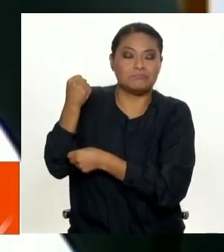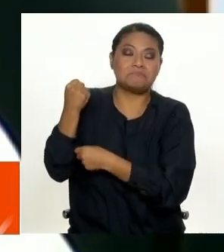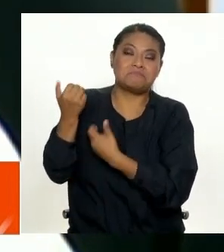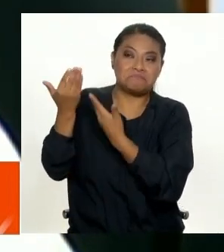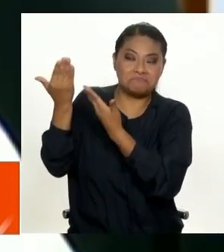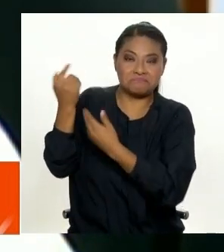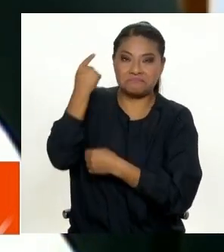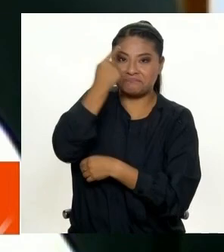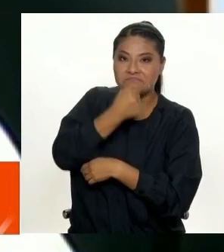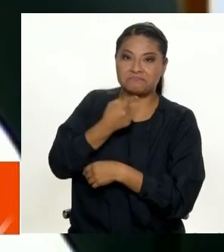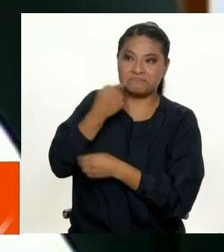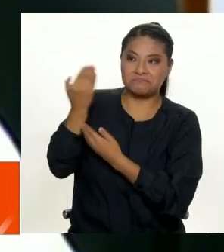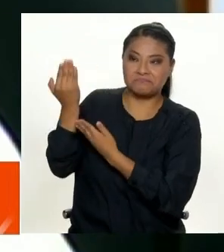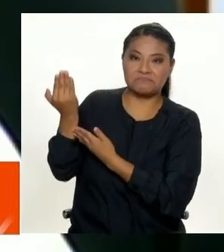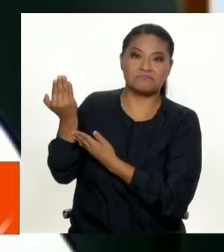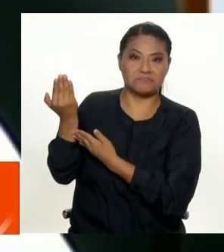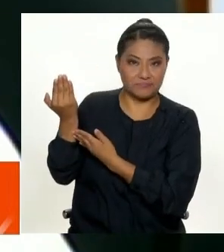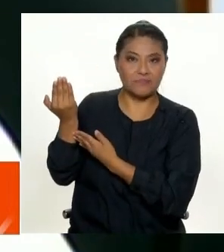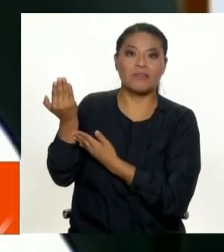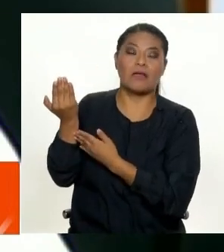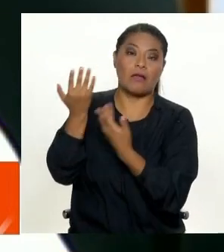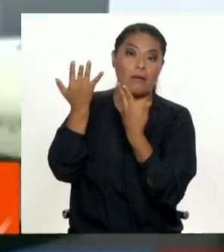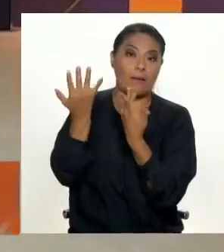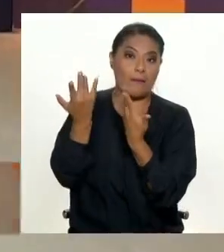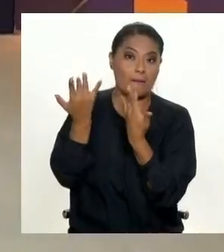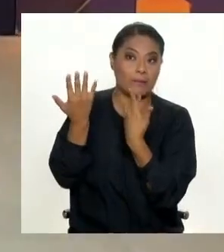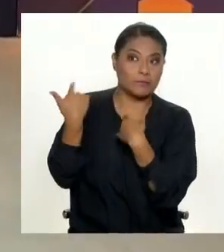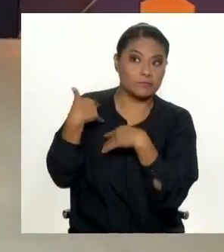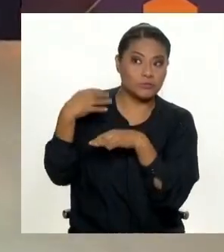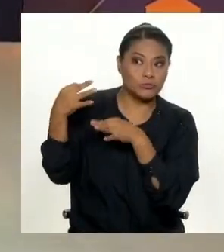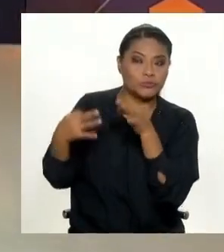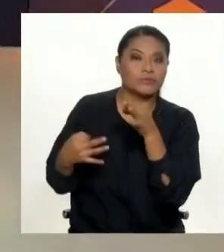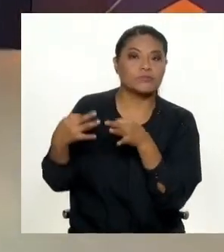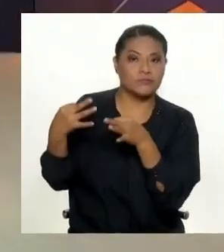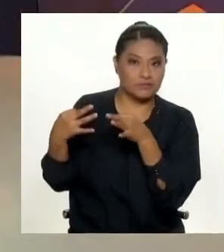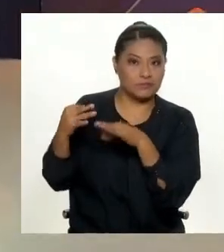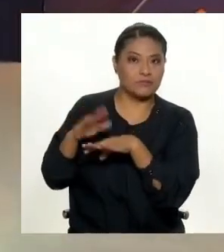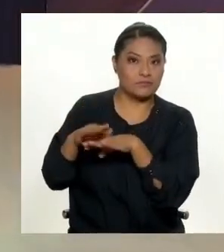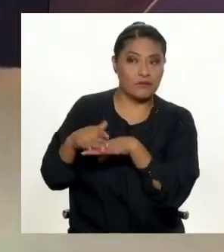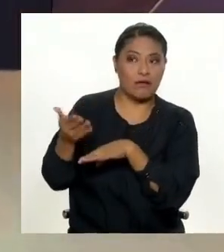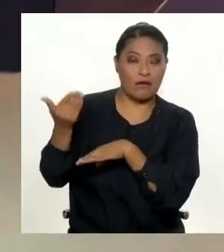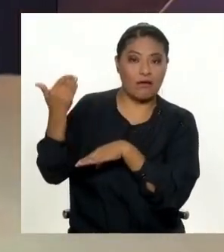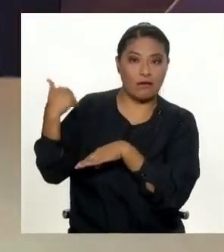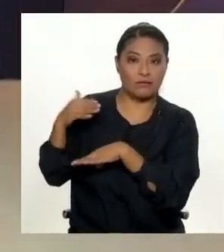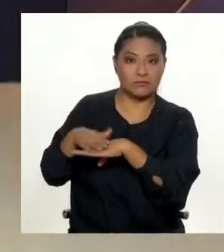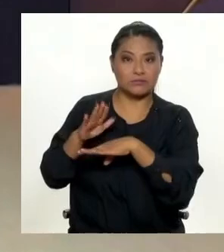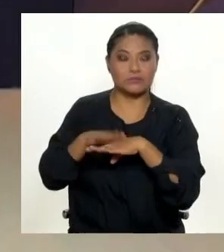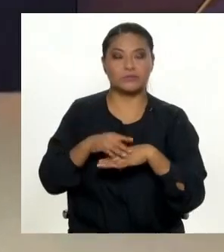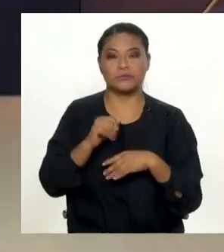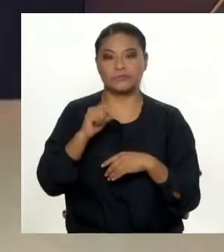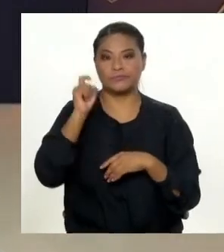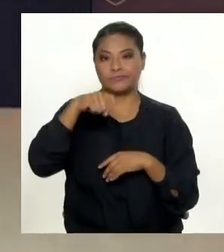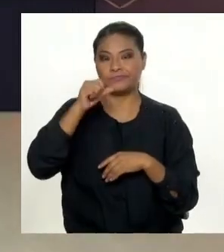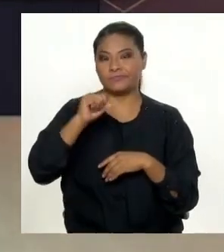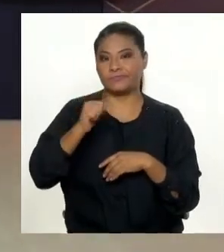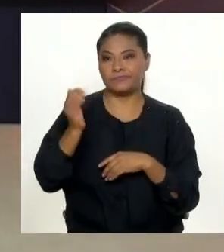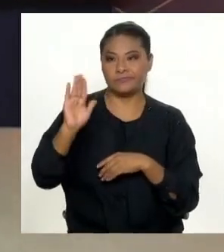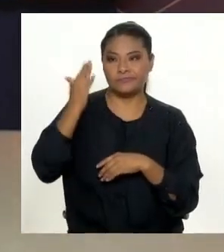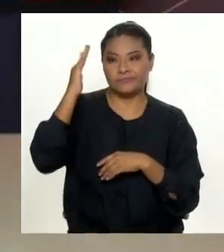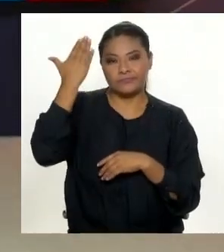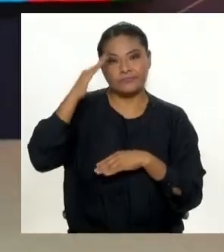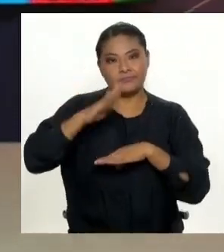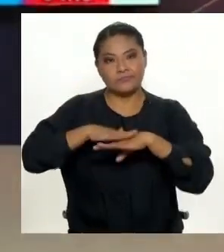el rostro de una persona que espera que se haga justicia por las faltas cometidas, ¿no es verdad? Muy